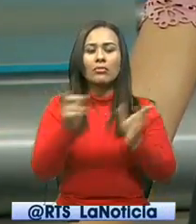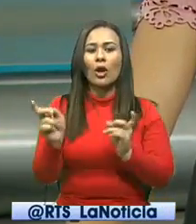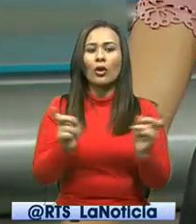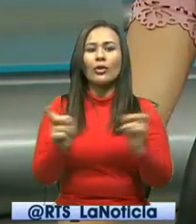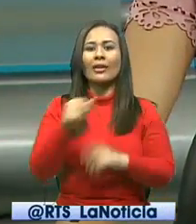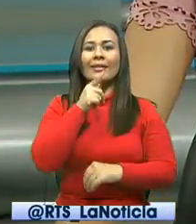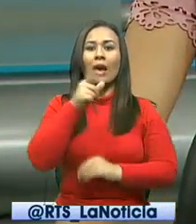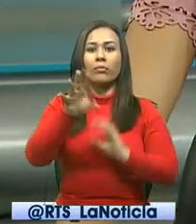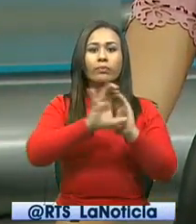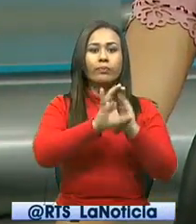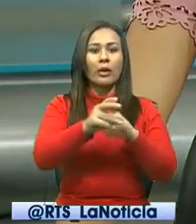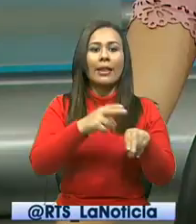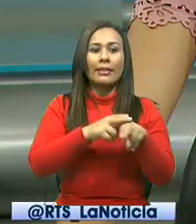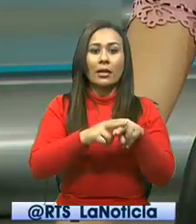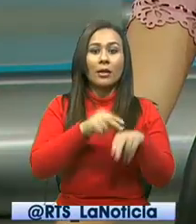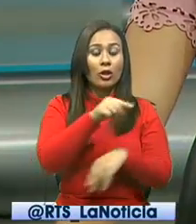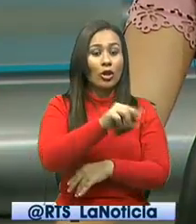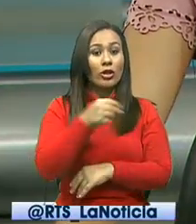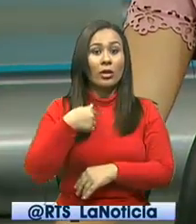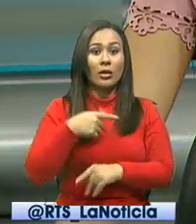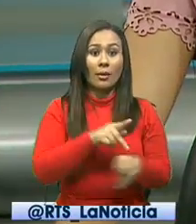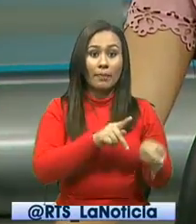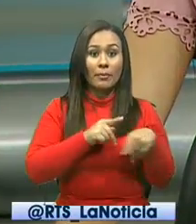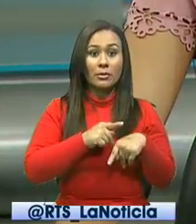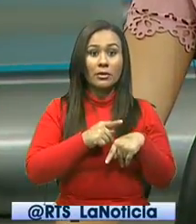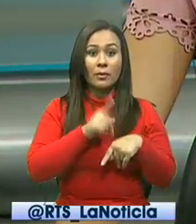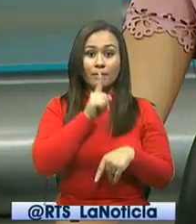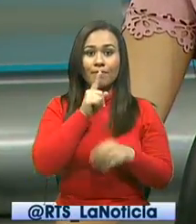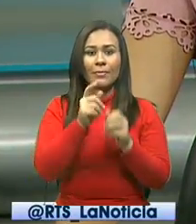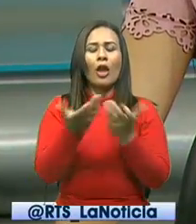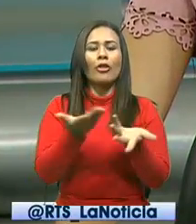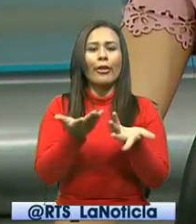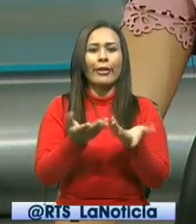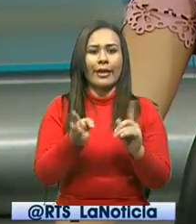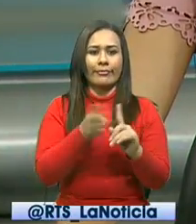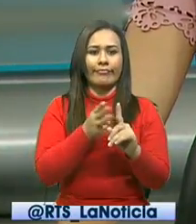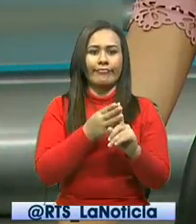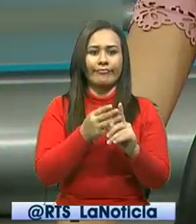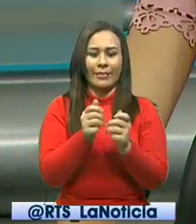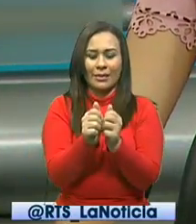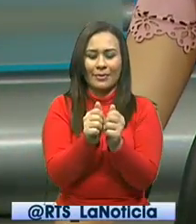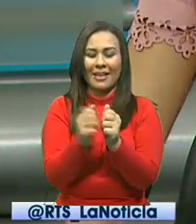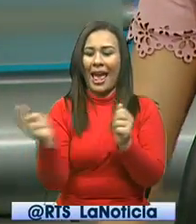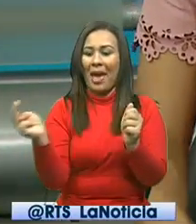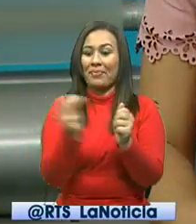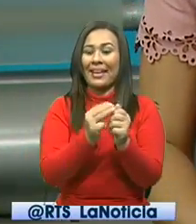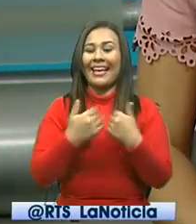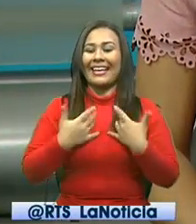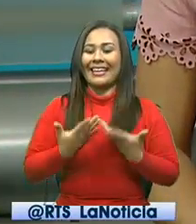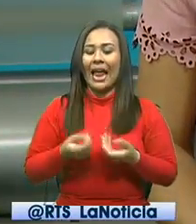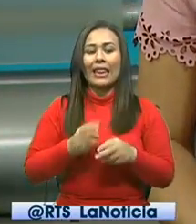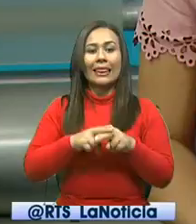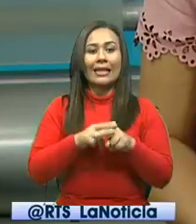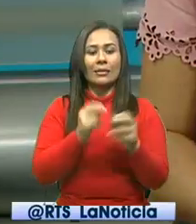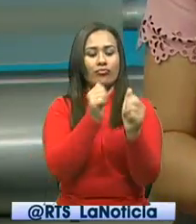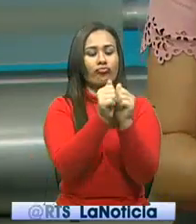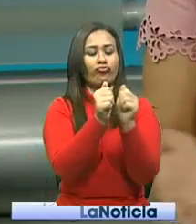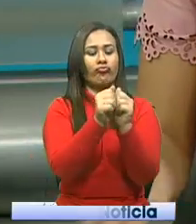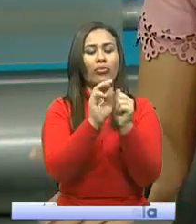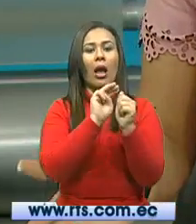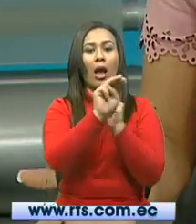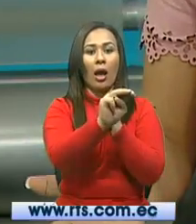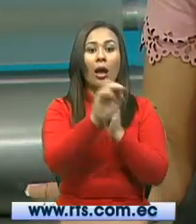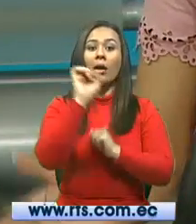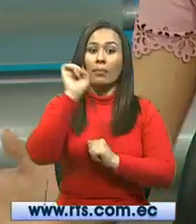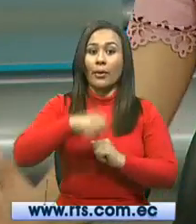servicios de transporte de manera ilegal utilizando plataformas digitales. Según el gerente del organismo de control municipal, se podrá